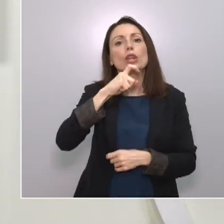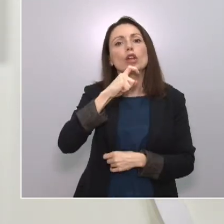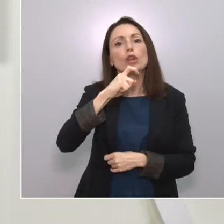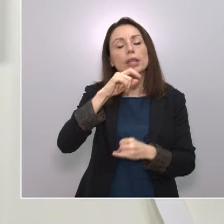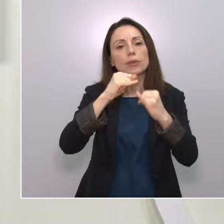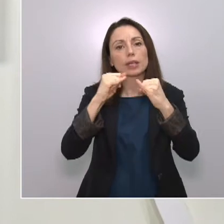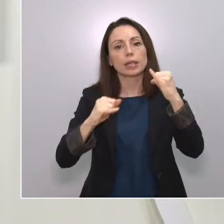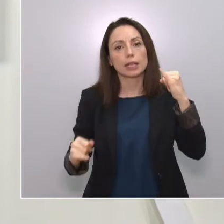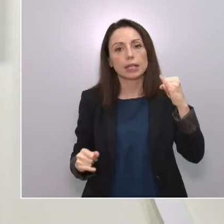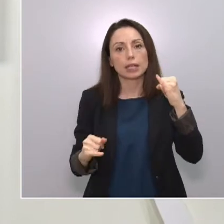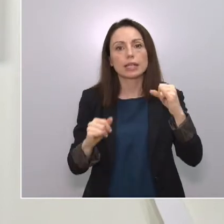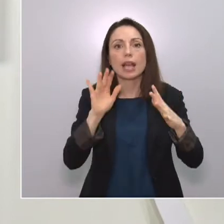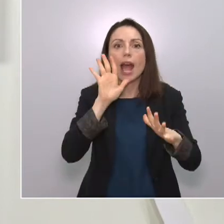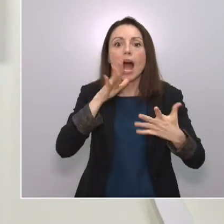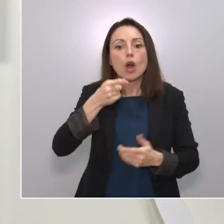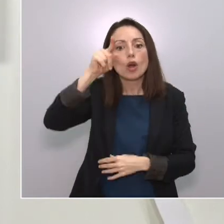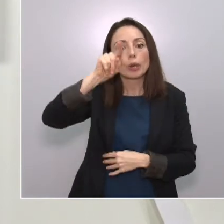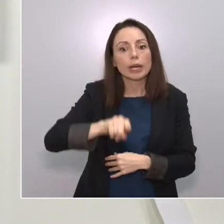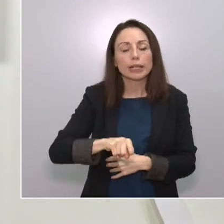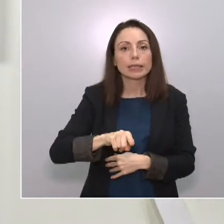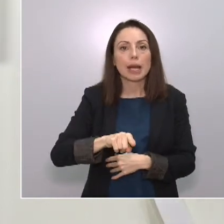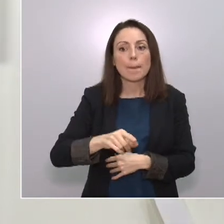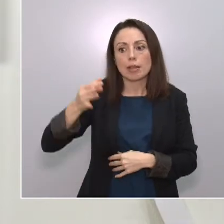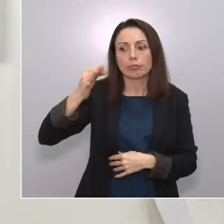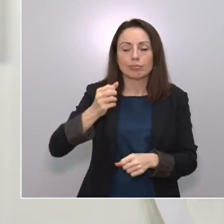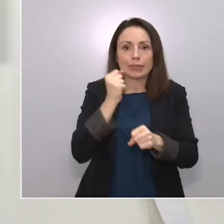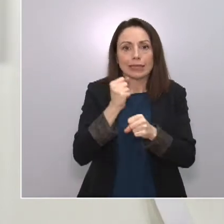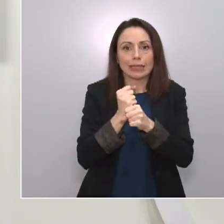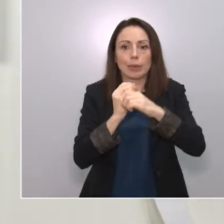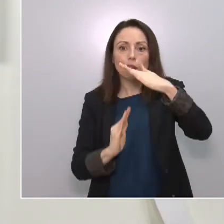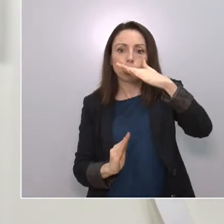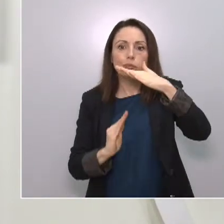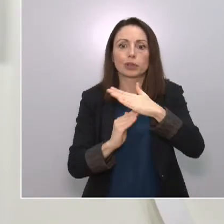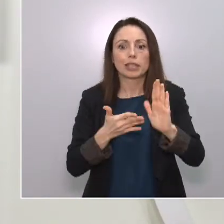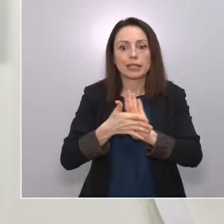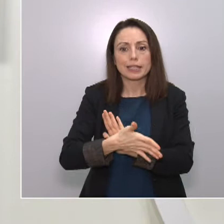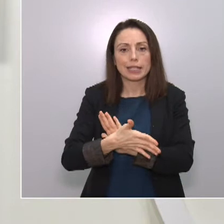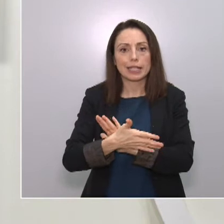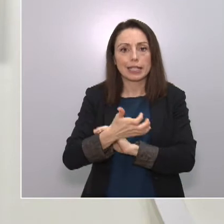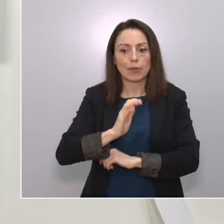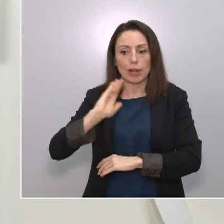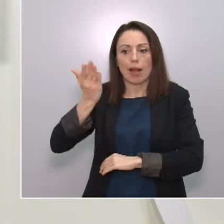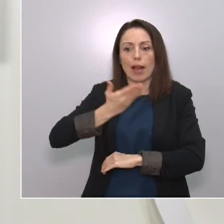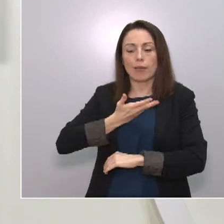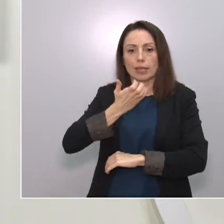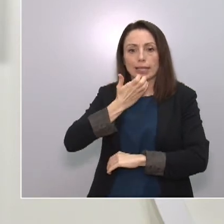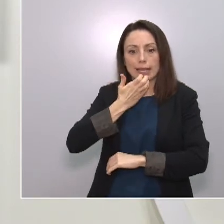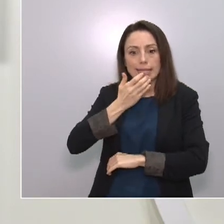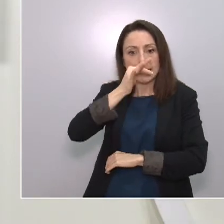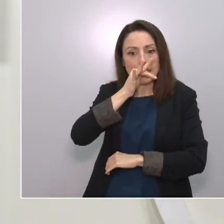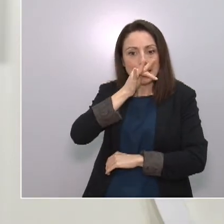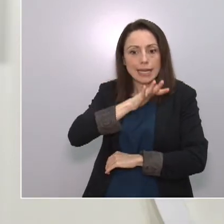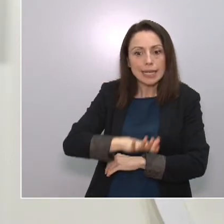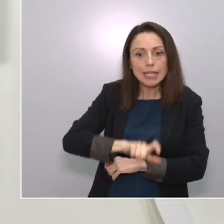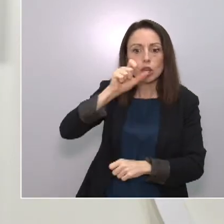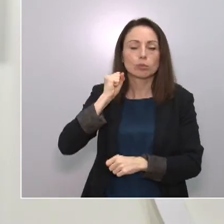esta crisis como para que suponga un parón profesional que penalice a quienes no tienen medios para afrontar el cuidado de niños y